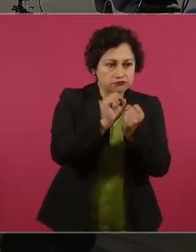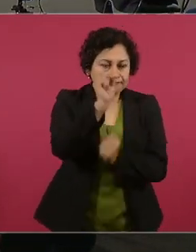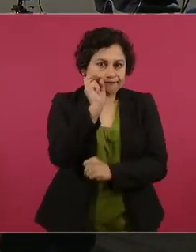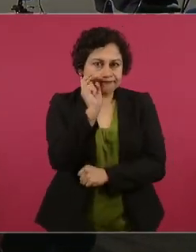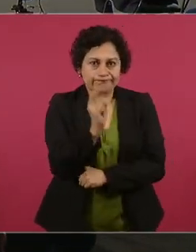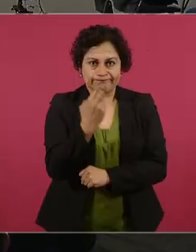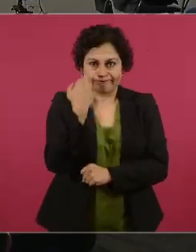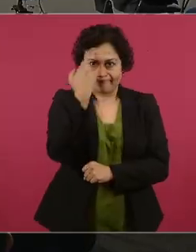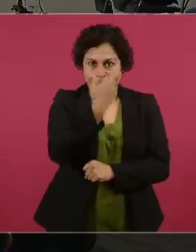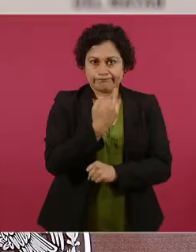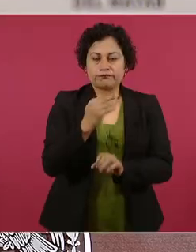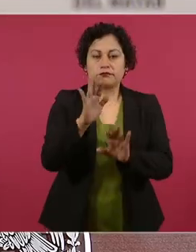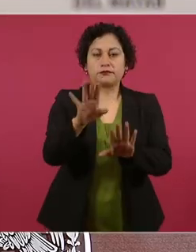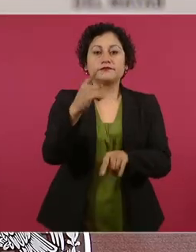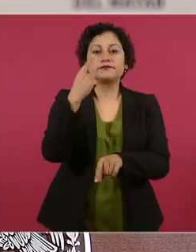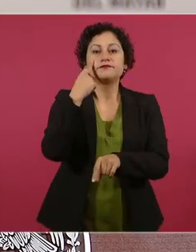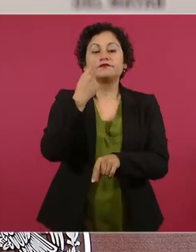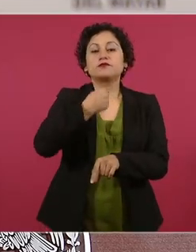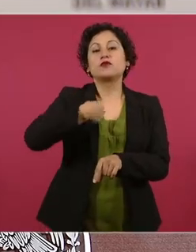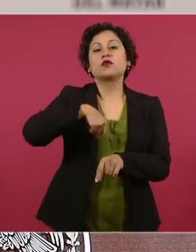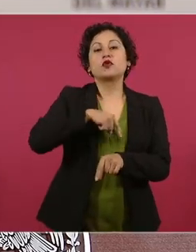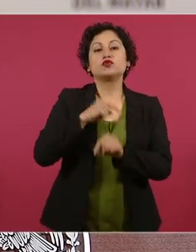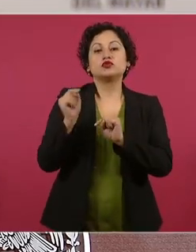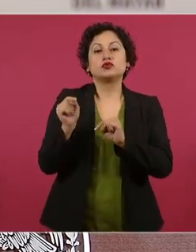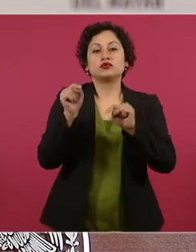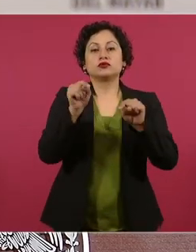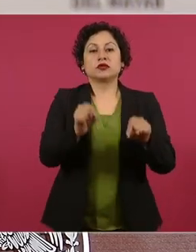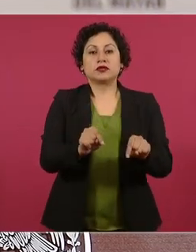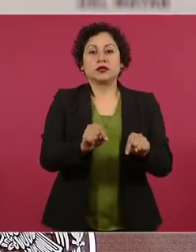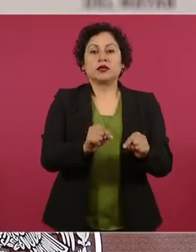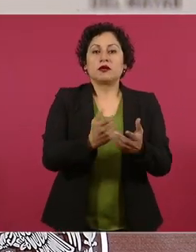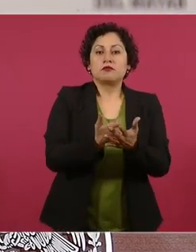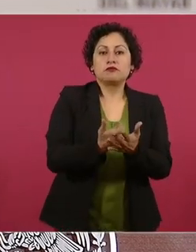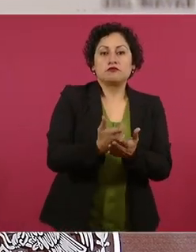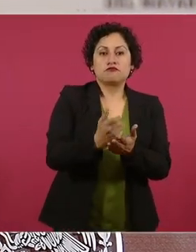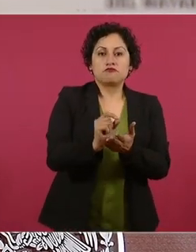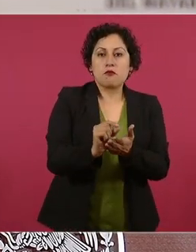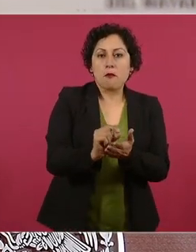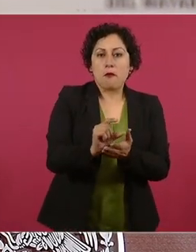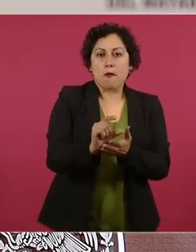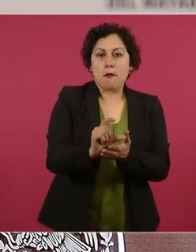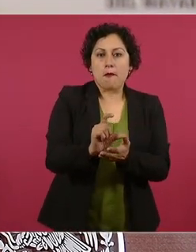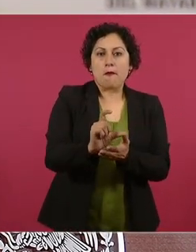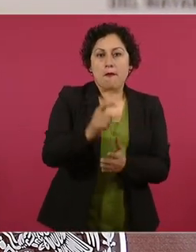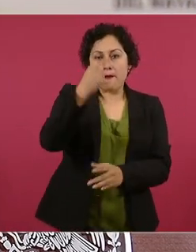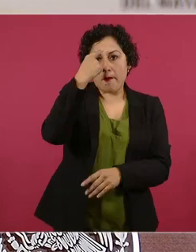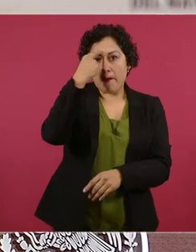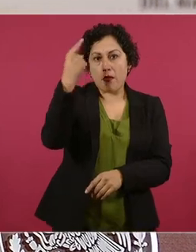Nosotros en todos los incrementos al salario, a los trabajadores al servicio del Estado,